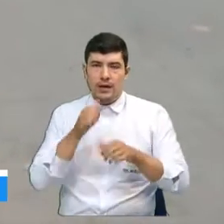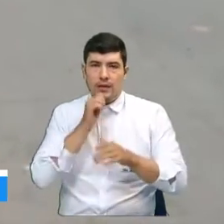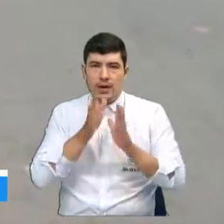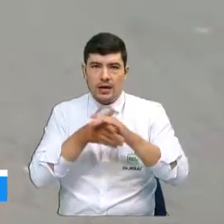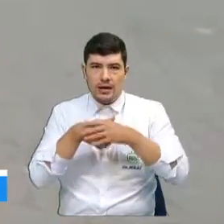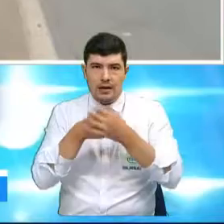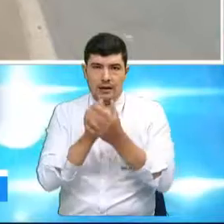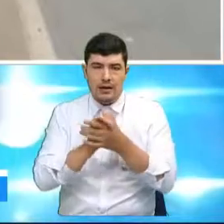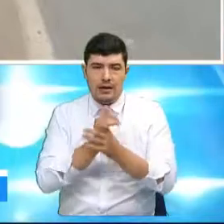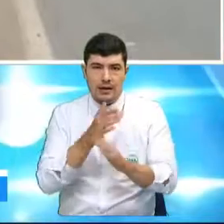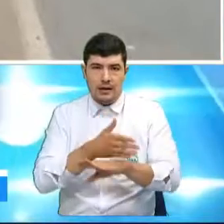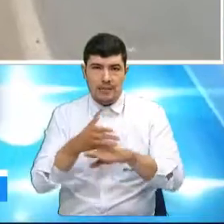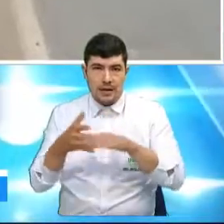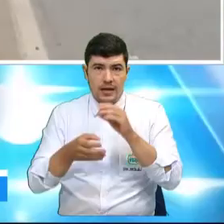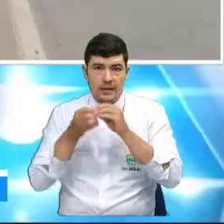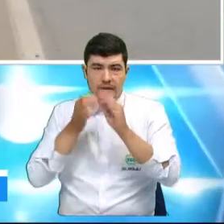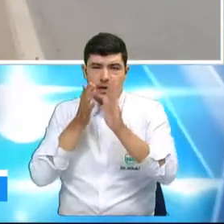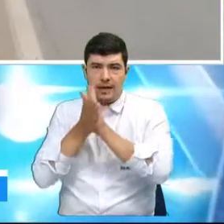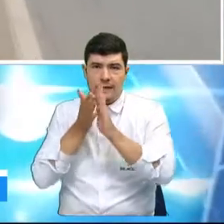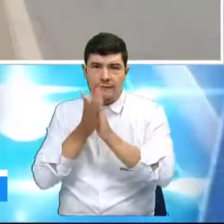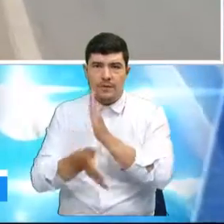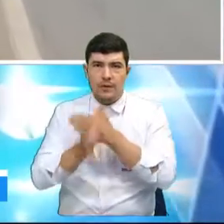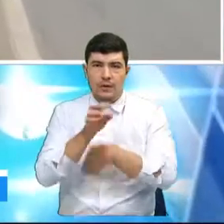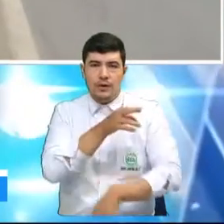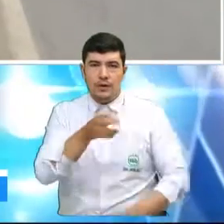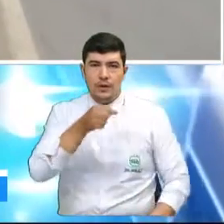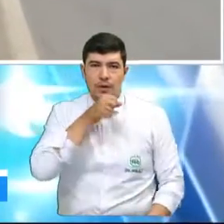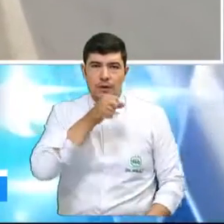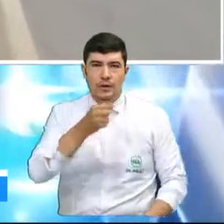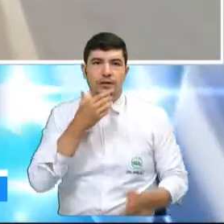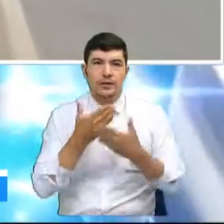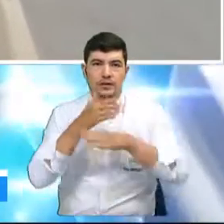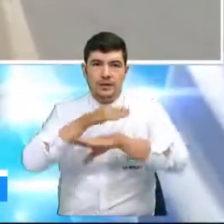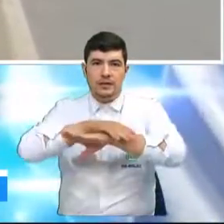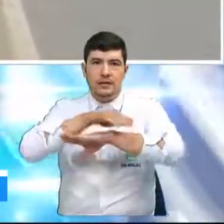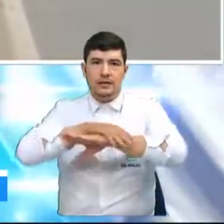información que nosotros tenemos por el momento. Para Oriente Noticias, Dolly Xiomara Niño, estamos informando.